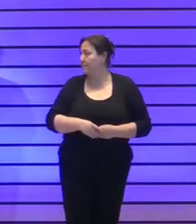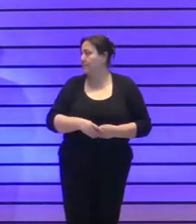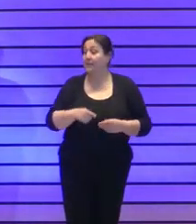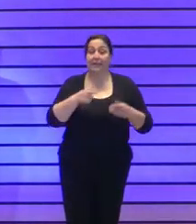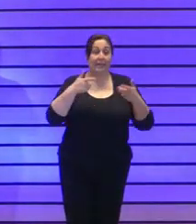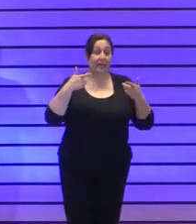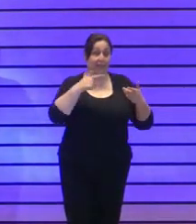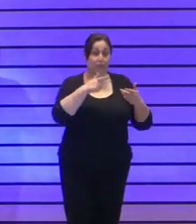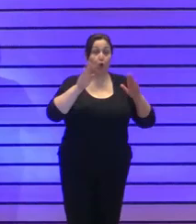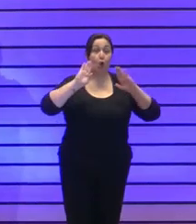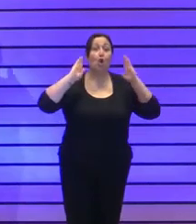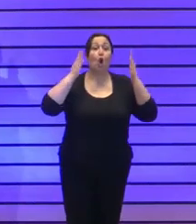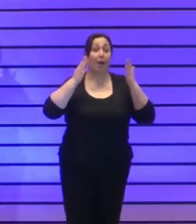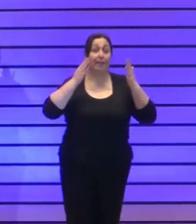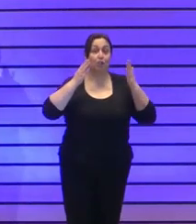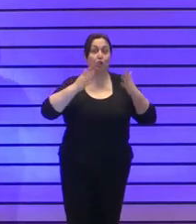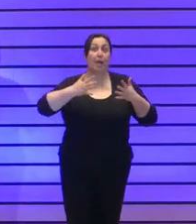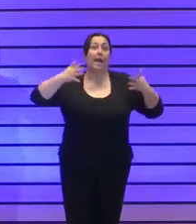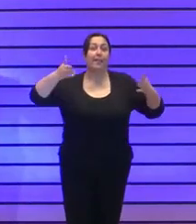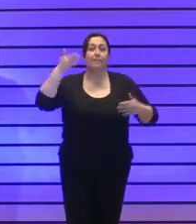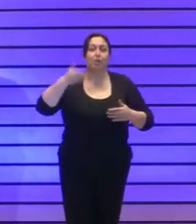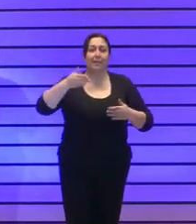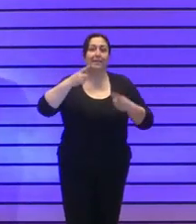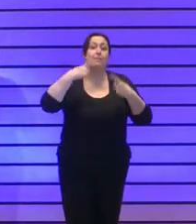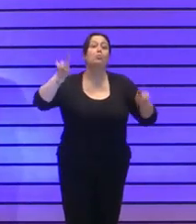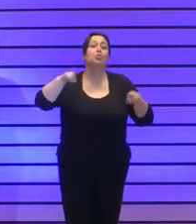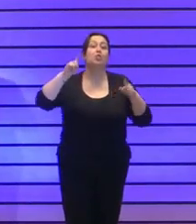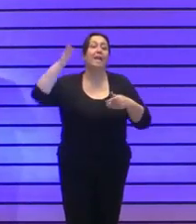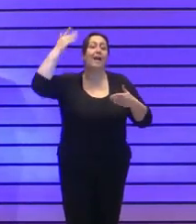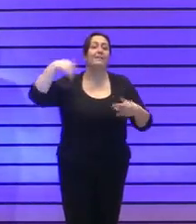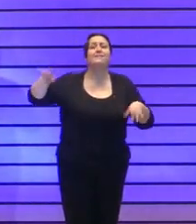Esto en los grandes congresos, pues habría una musiquilla de fondo. Na, na, na, na.